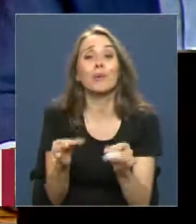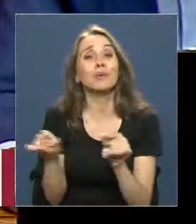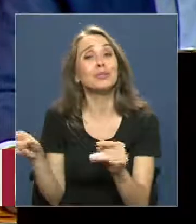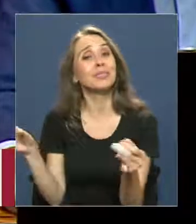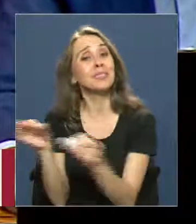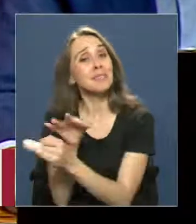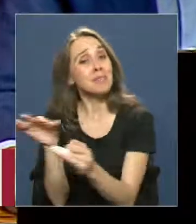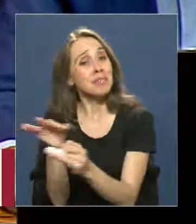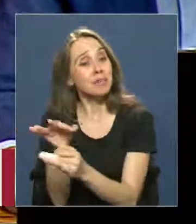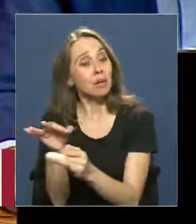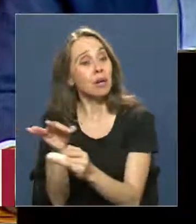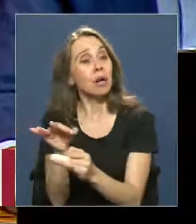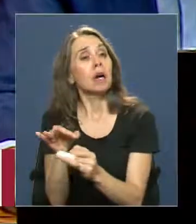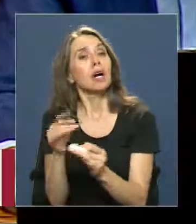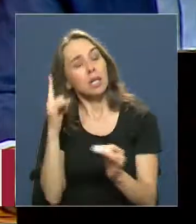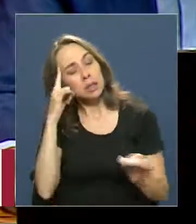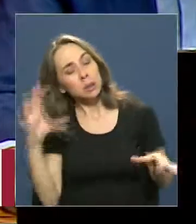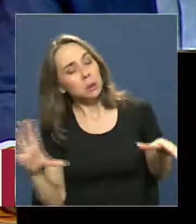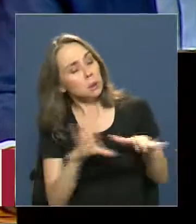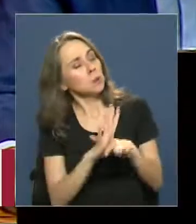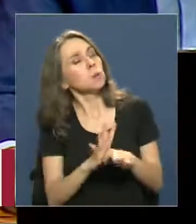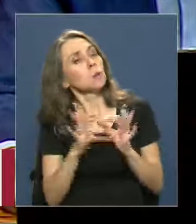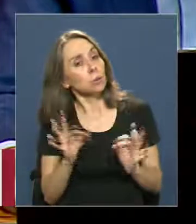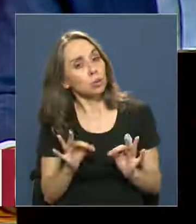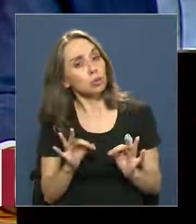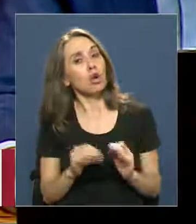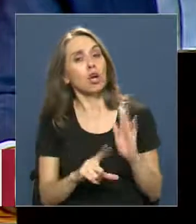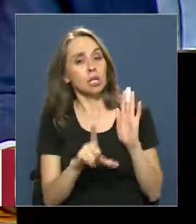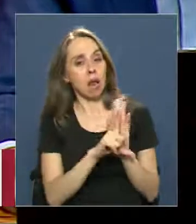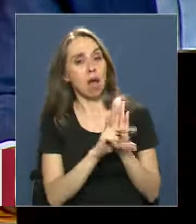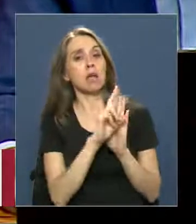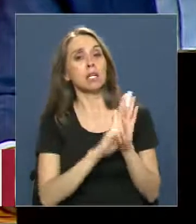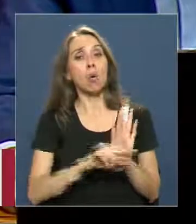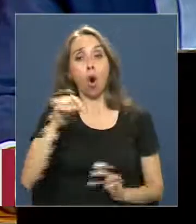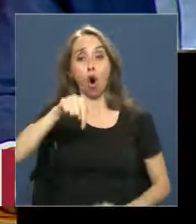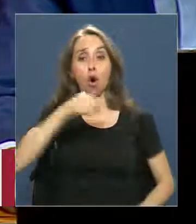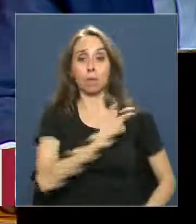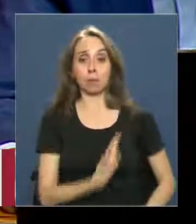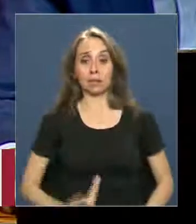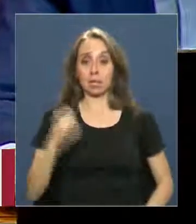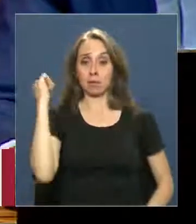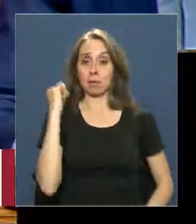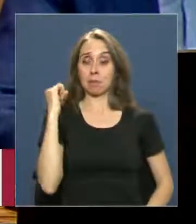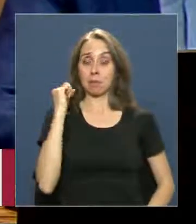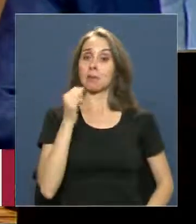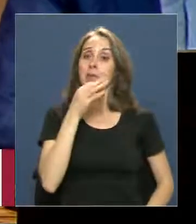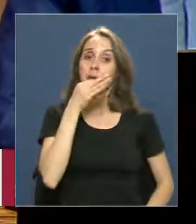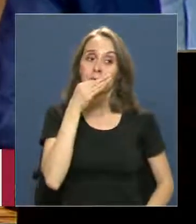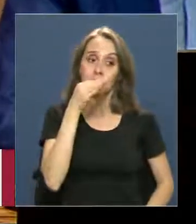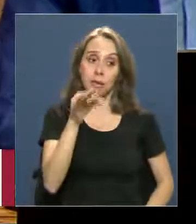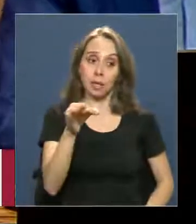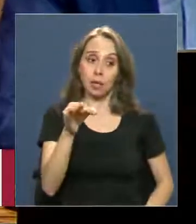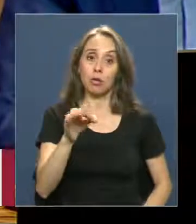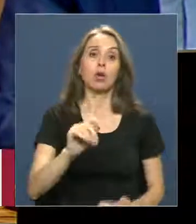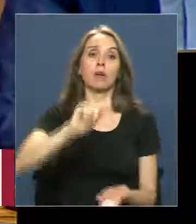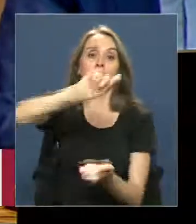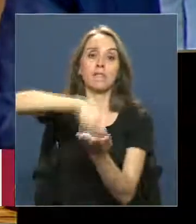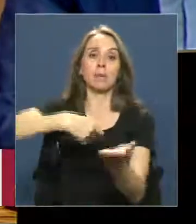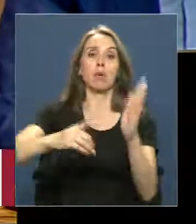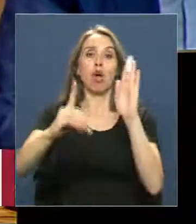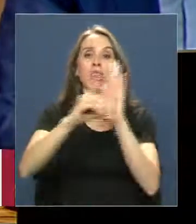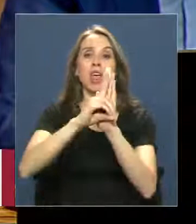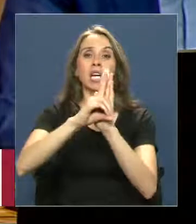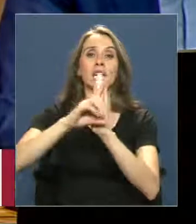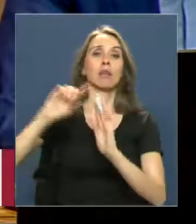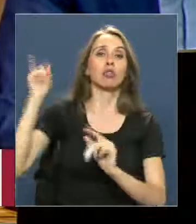es que cobra mucho sentido que hoy día regulemos, hoy día el presidente ha mencionado, ¿cierto?, o ha decretado